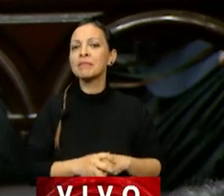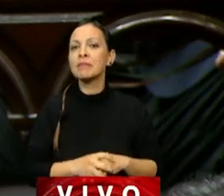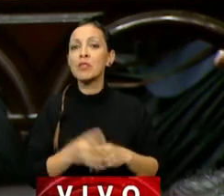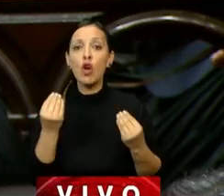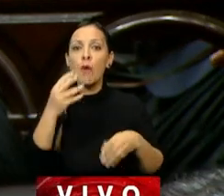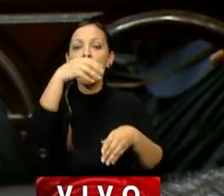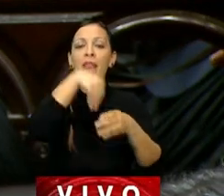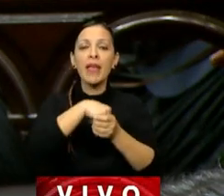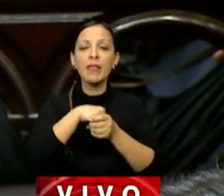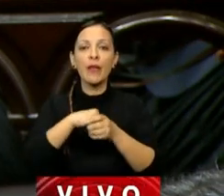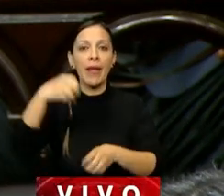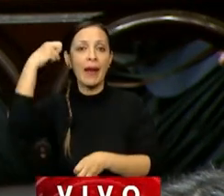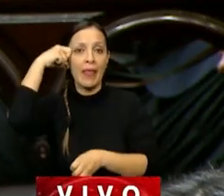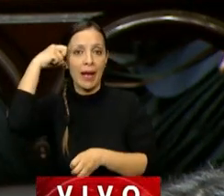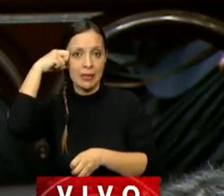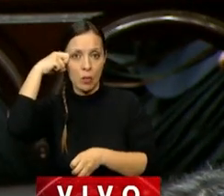Unión Cívica Radical.